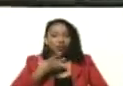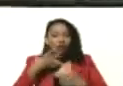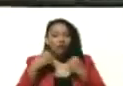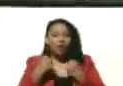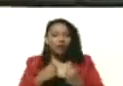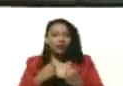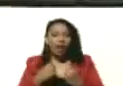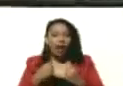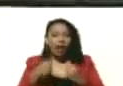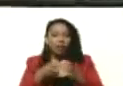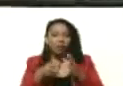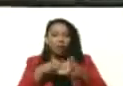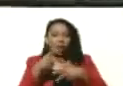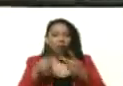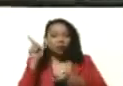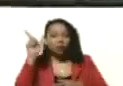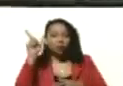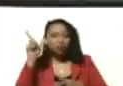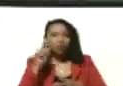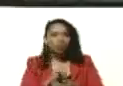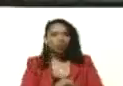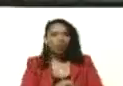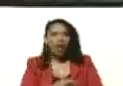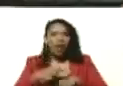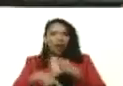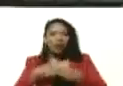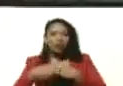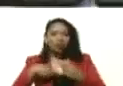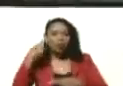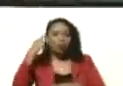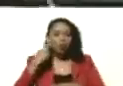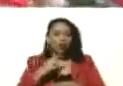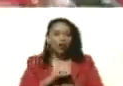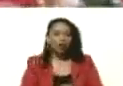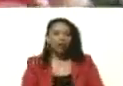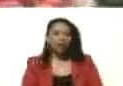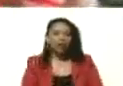fuerza el Partido Socialista Unido de Venezuela y la Revolución Bolivariana.